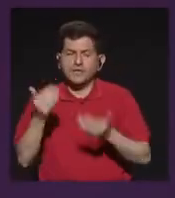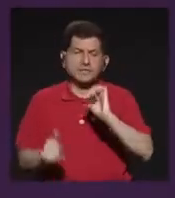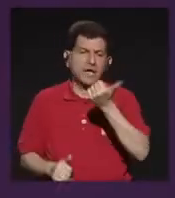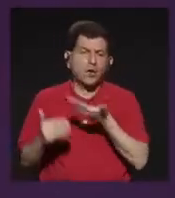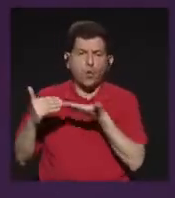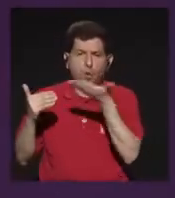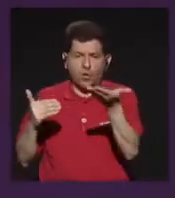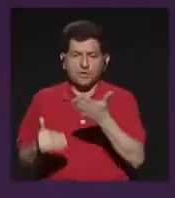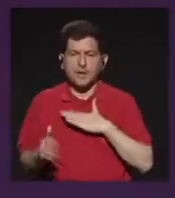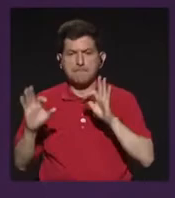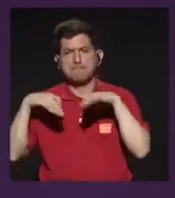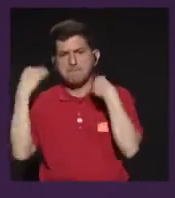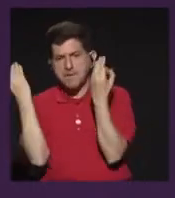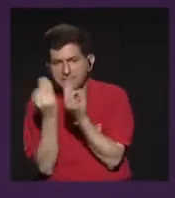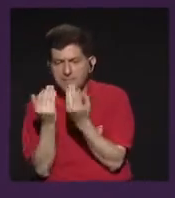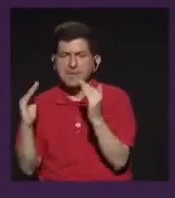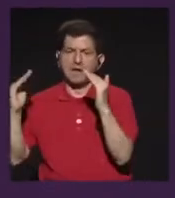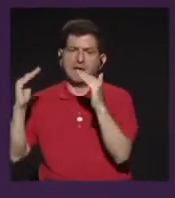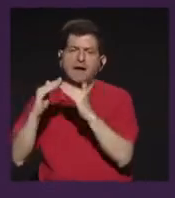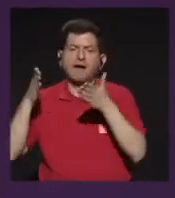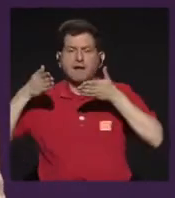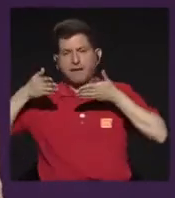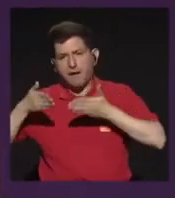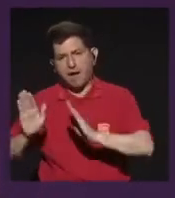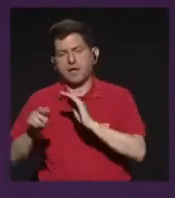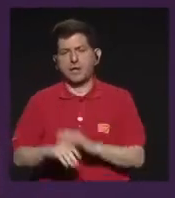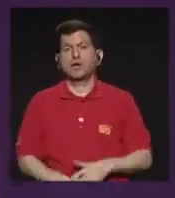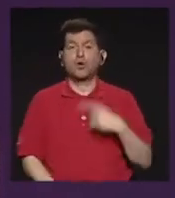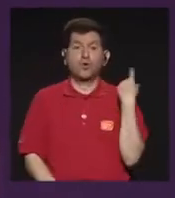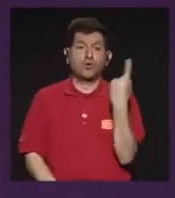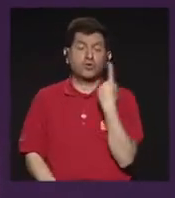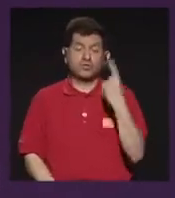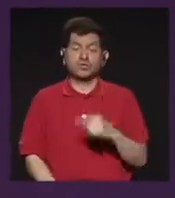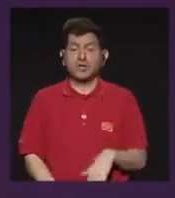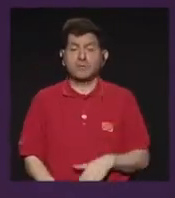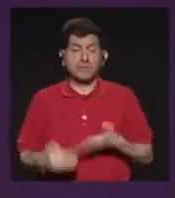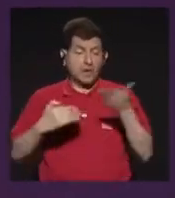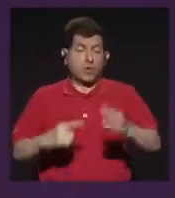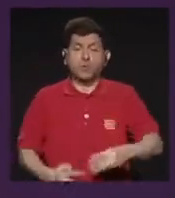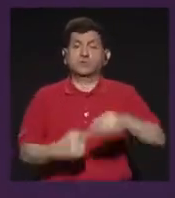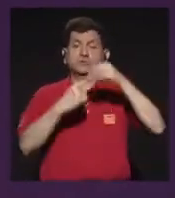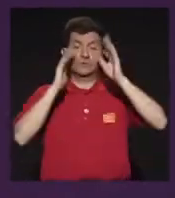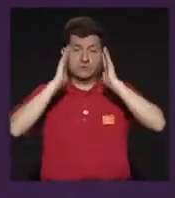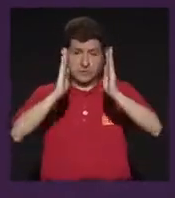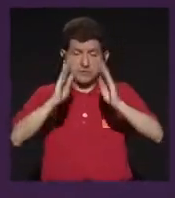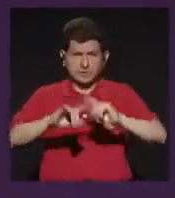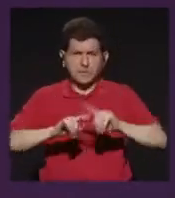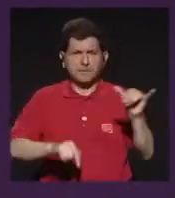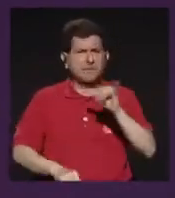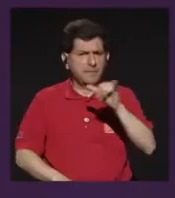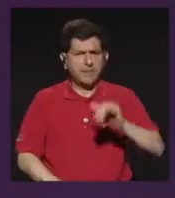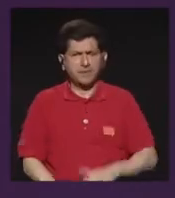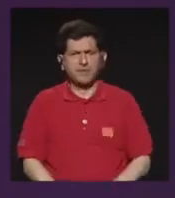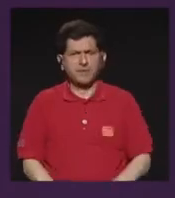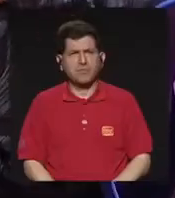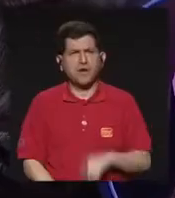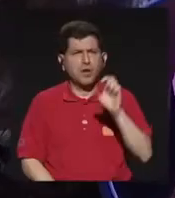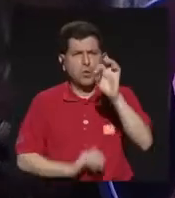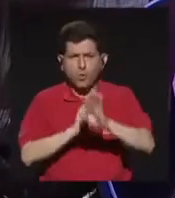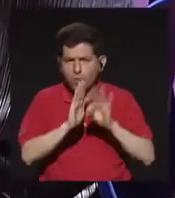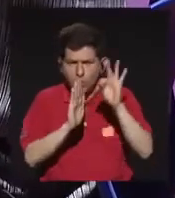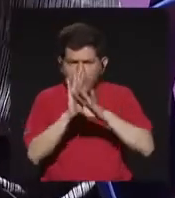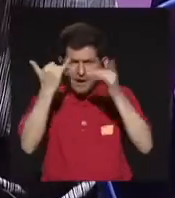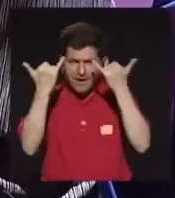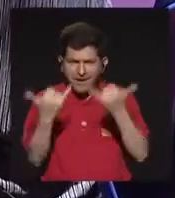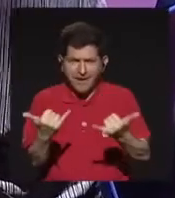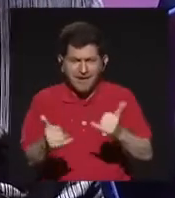otra cosa de mi familia, de mi casa, de mis hijos, ¿verdad? Siempre van a haber prioridades. Uh-huh. Pero yo creo que también hay un estigma que ya lo